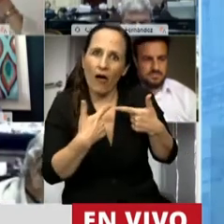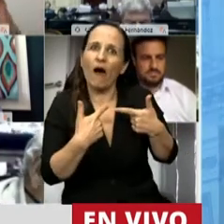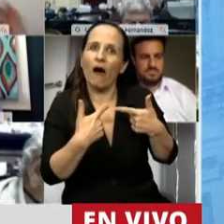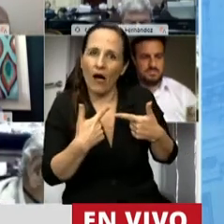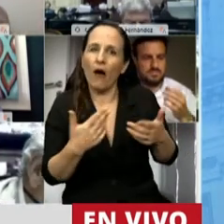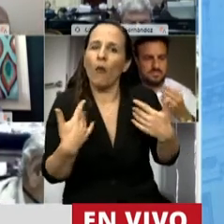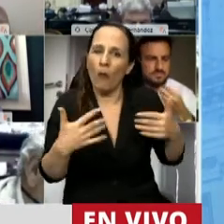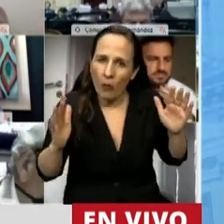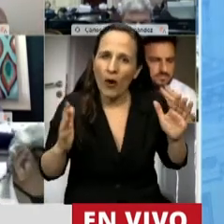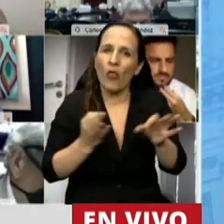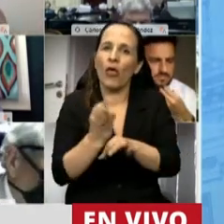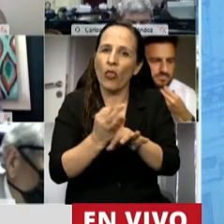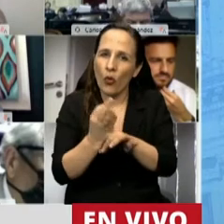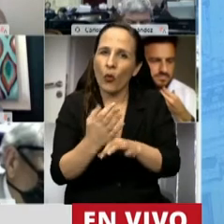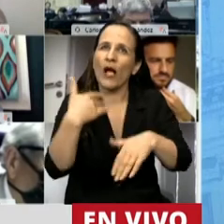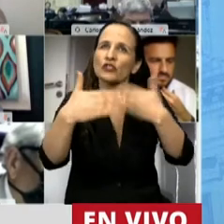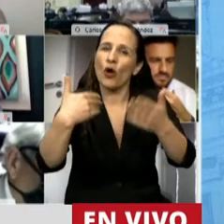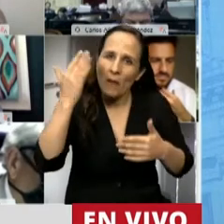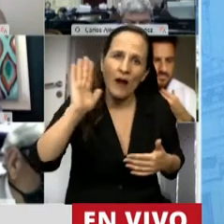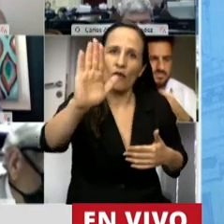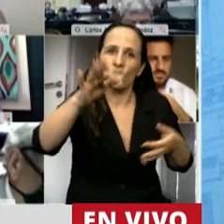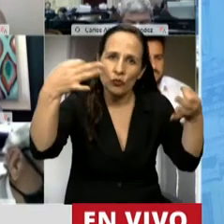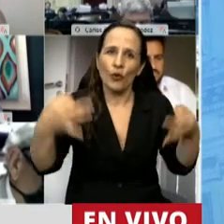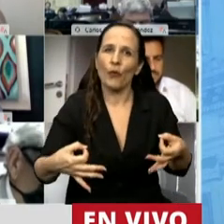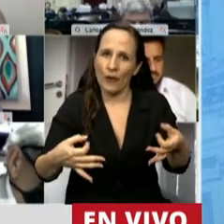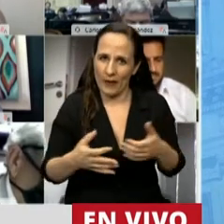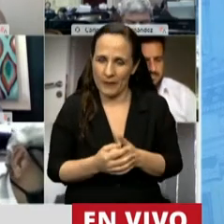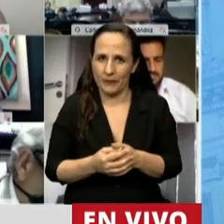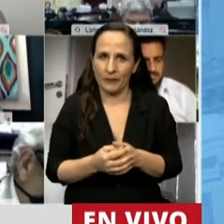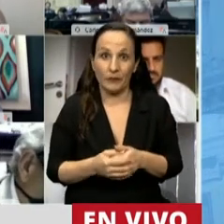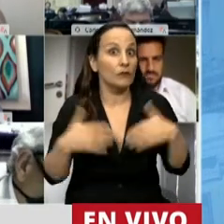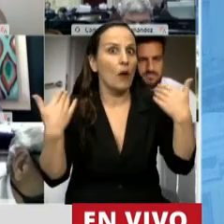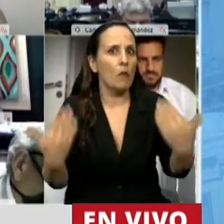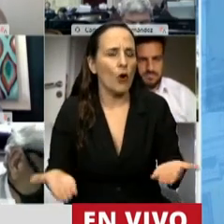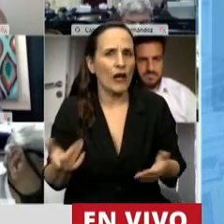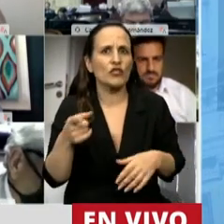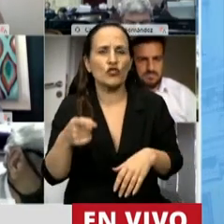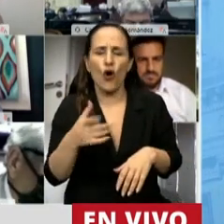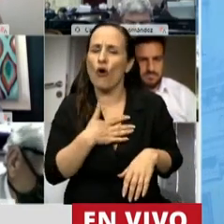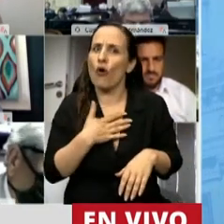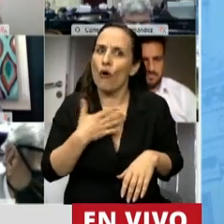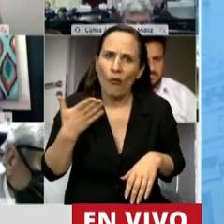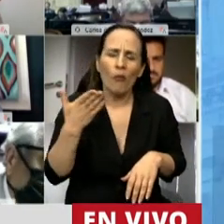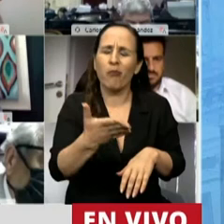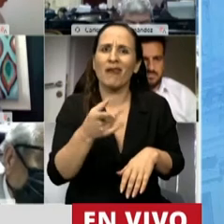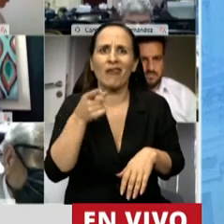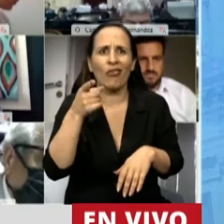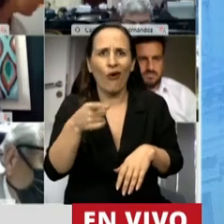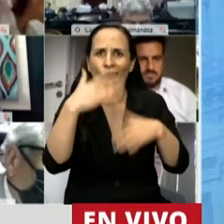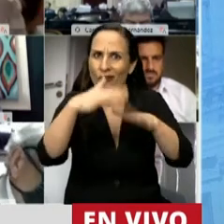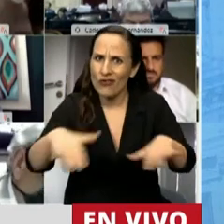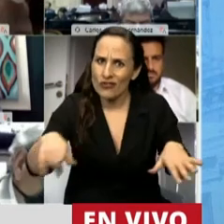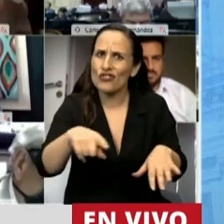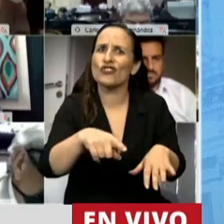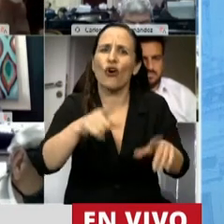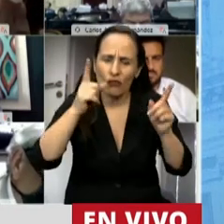una correcta educación de cara al futuro. Por eso es que también les pido que para estos chicos les